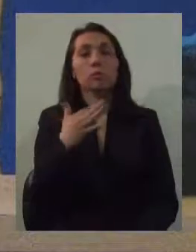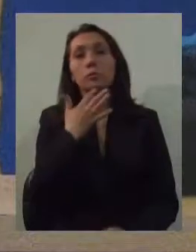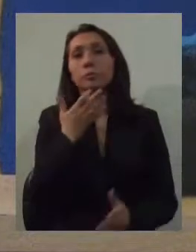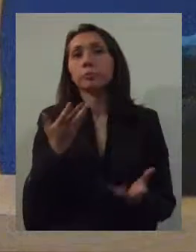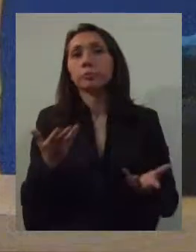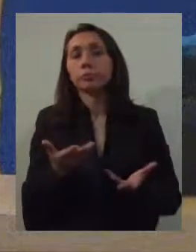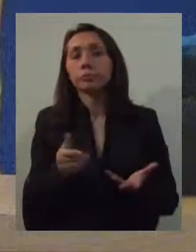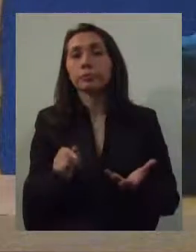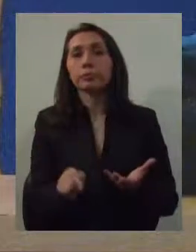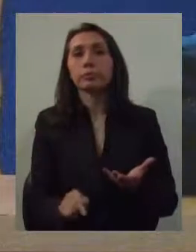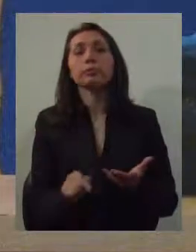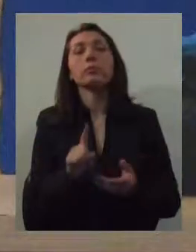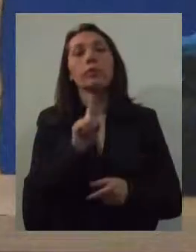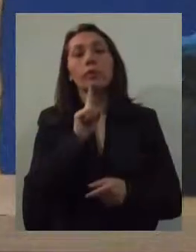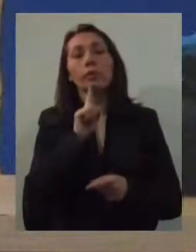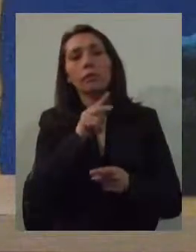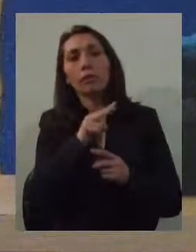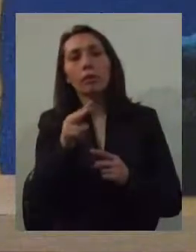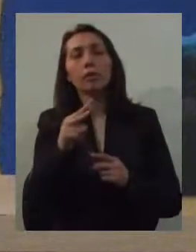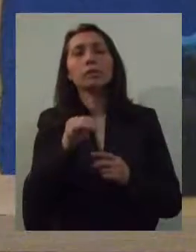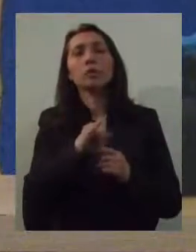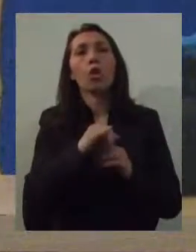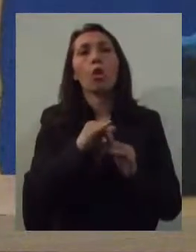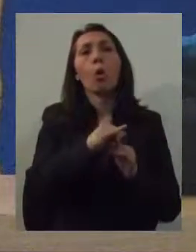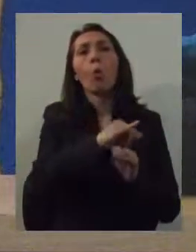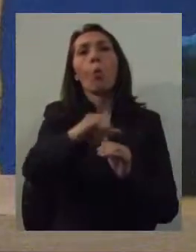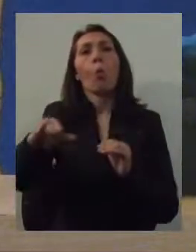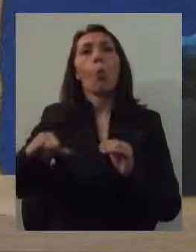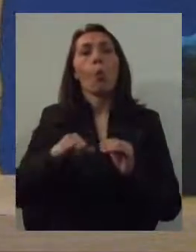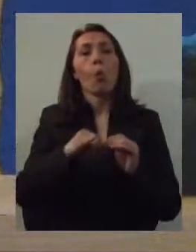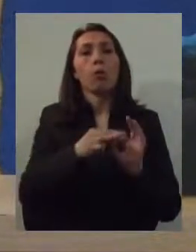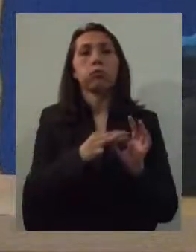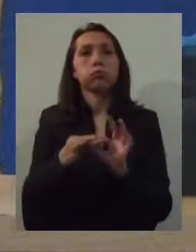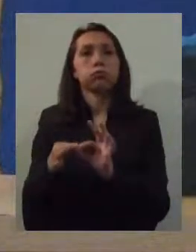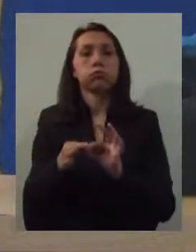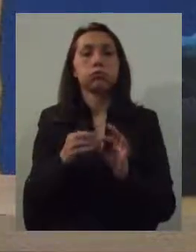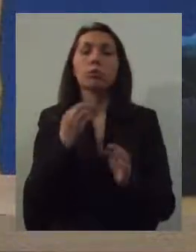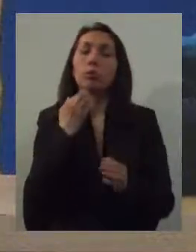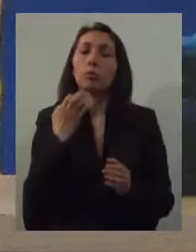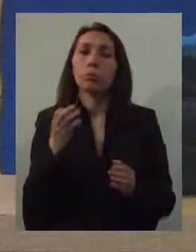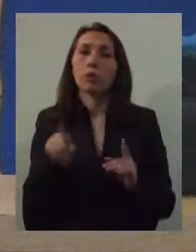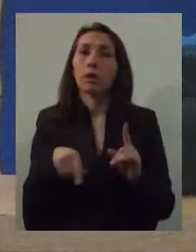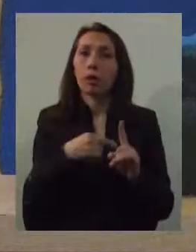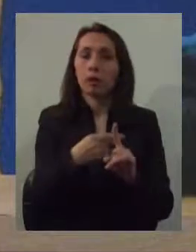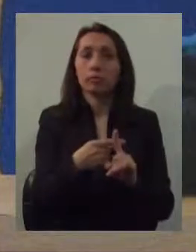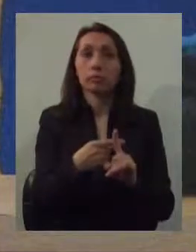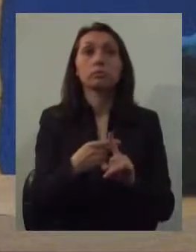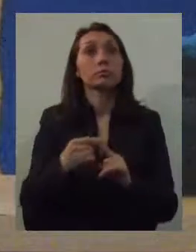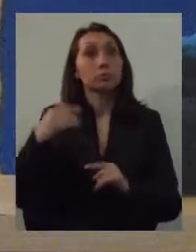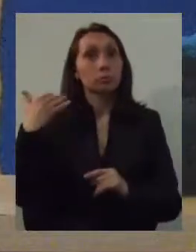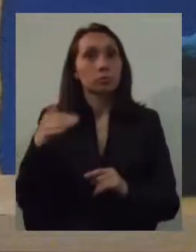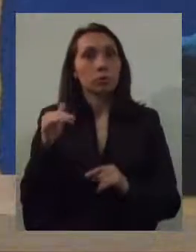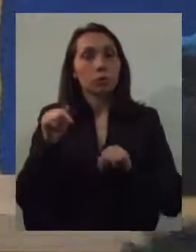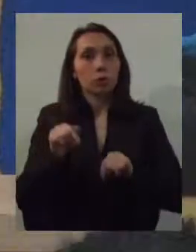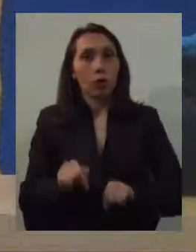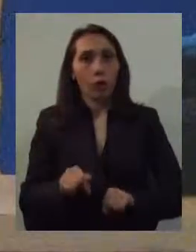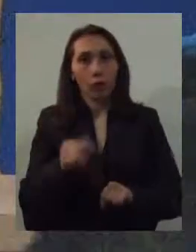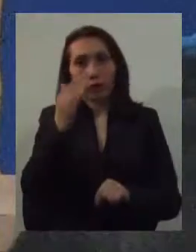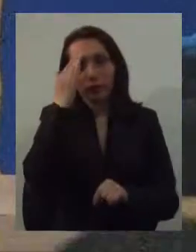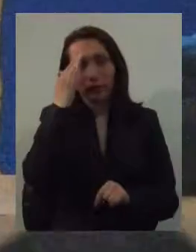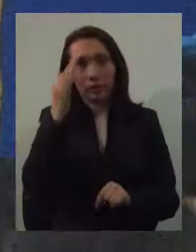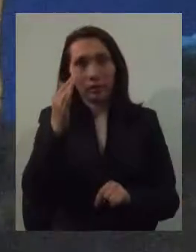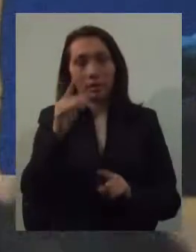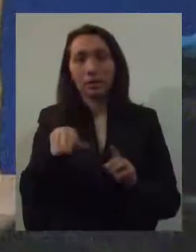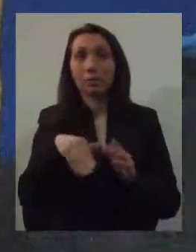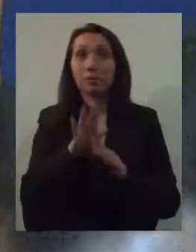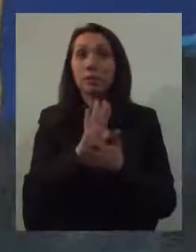cuanto se tiende a la uniformidad y a la unificación, y además porque lo fundamental hoy en día,